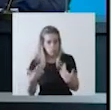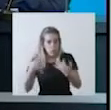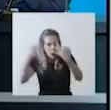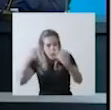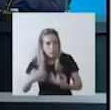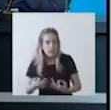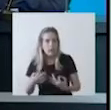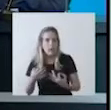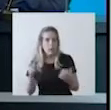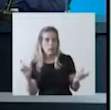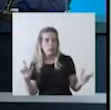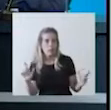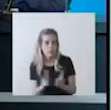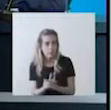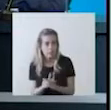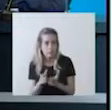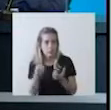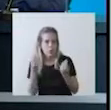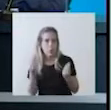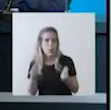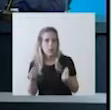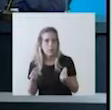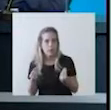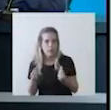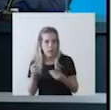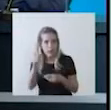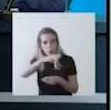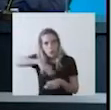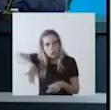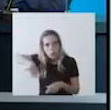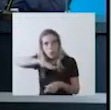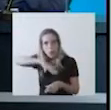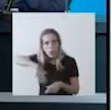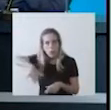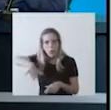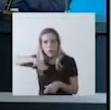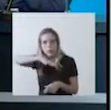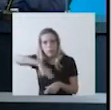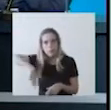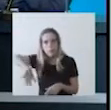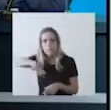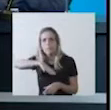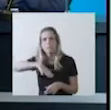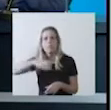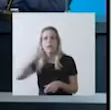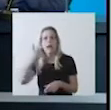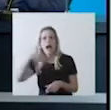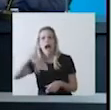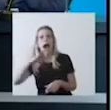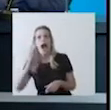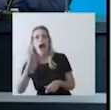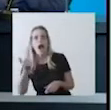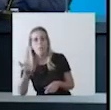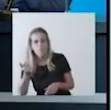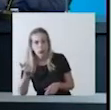se quiere, tenemos un grave problema porque tenemos una falta de insumos total. O lo que se consigue, te doy un